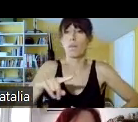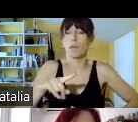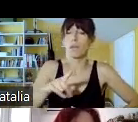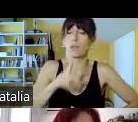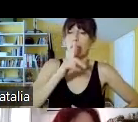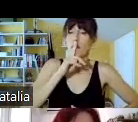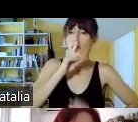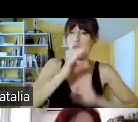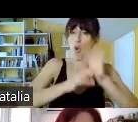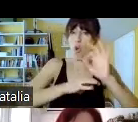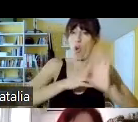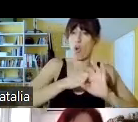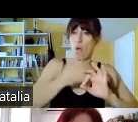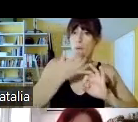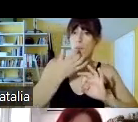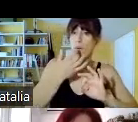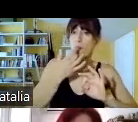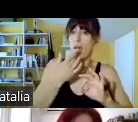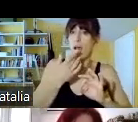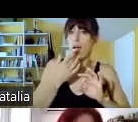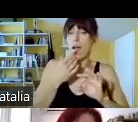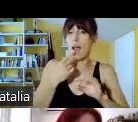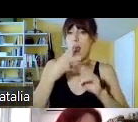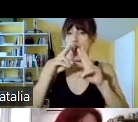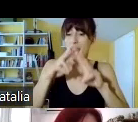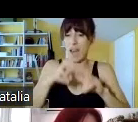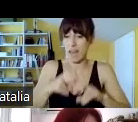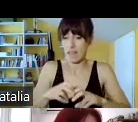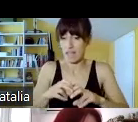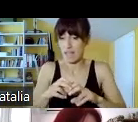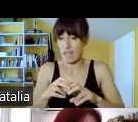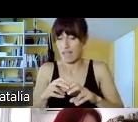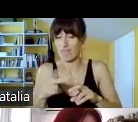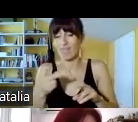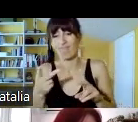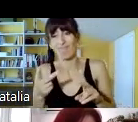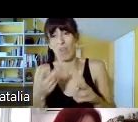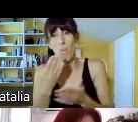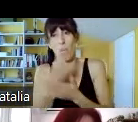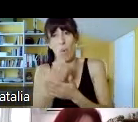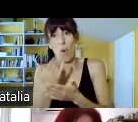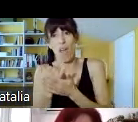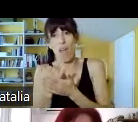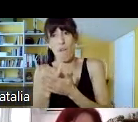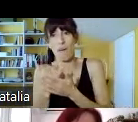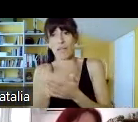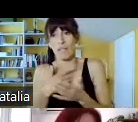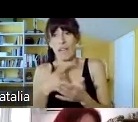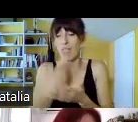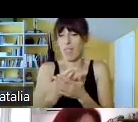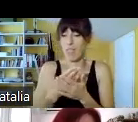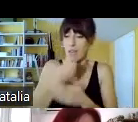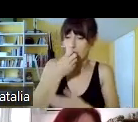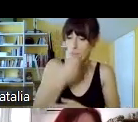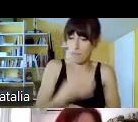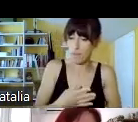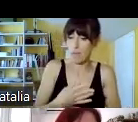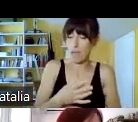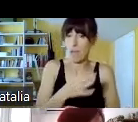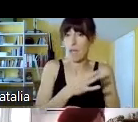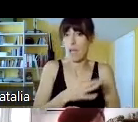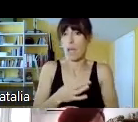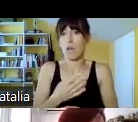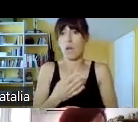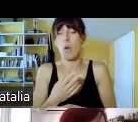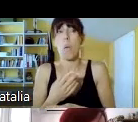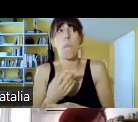con que no haya asteriscos en la analítica, con muchas pruebas que certifiquen que estamos bien, con la ausencia de emociones negativas,